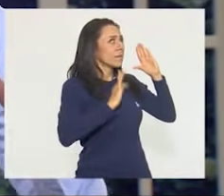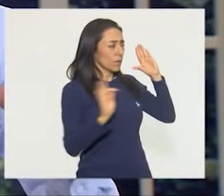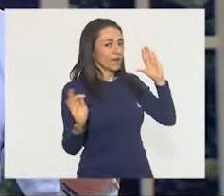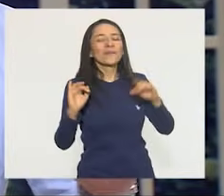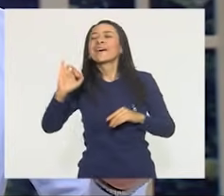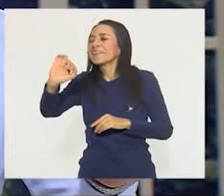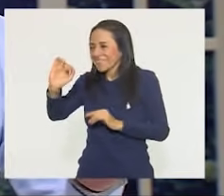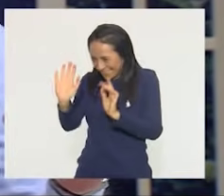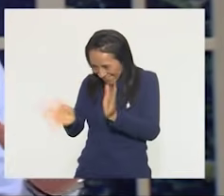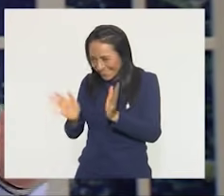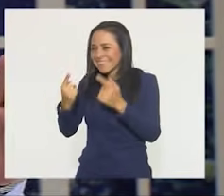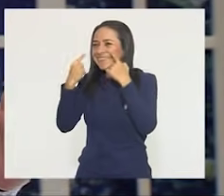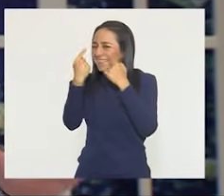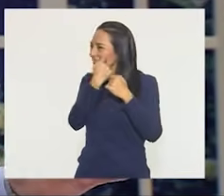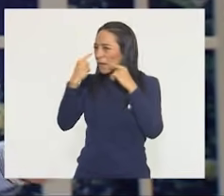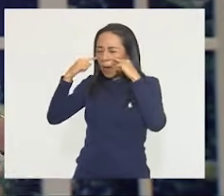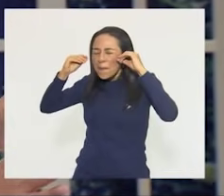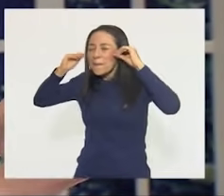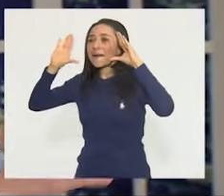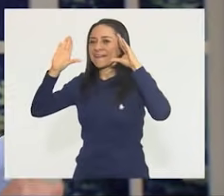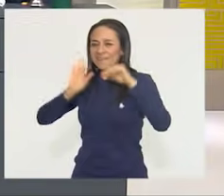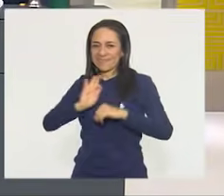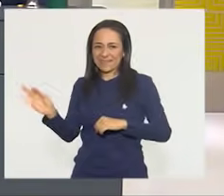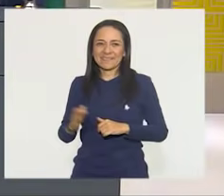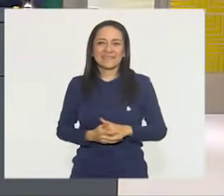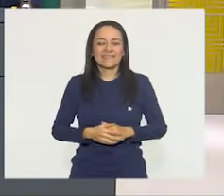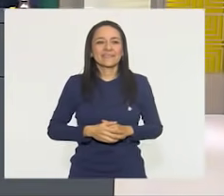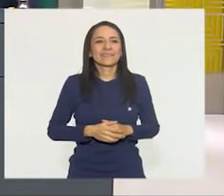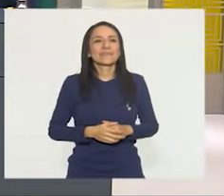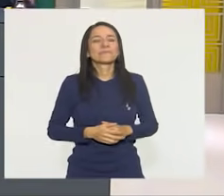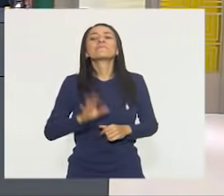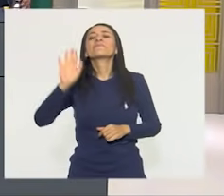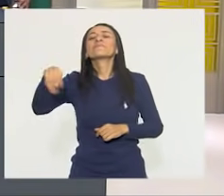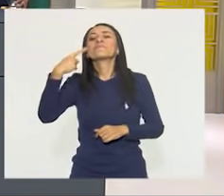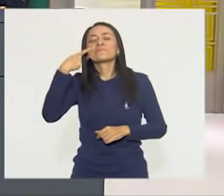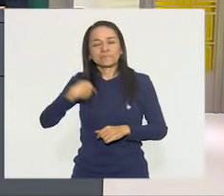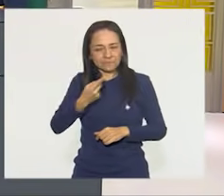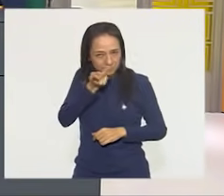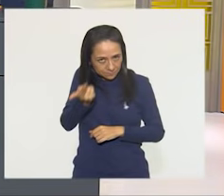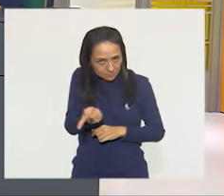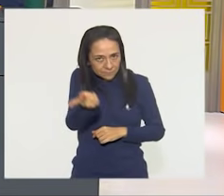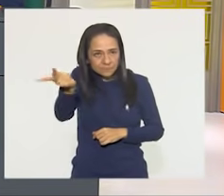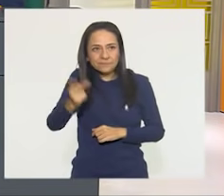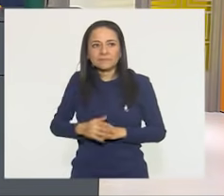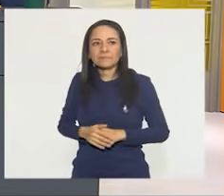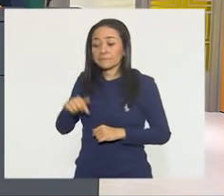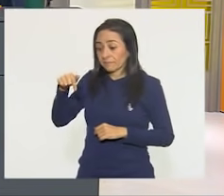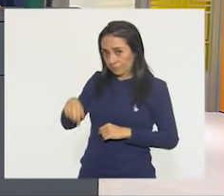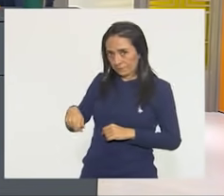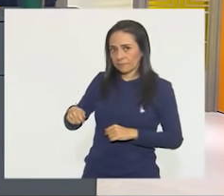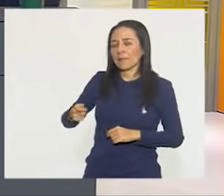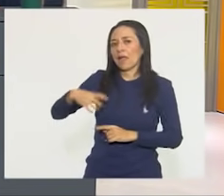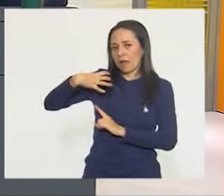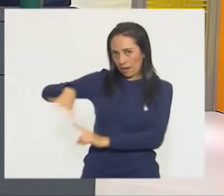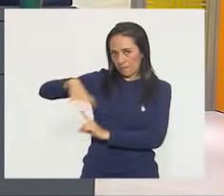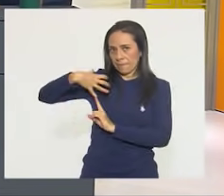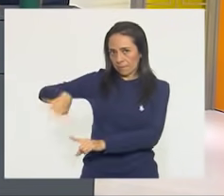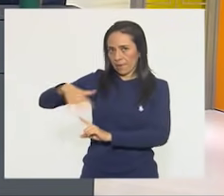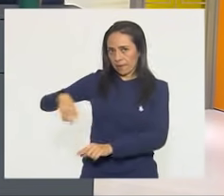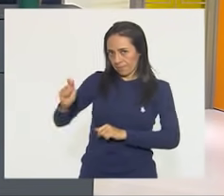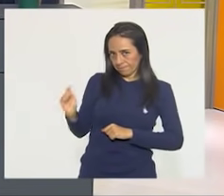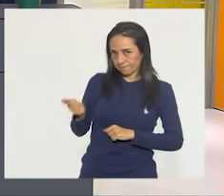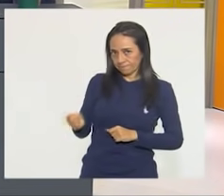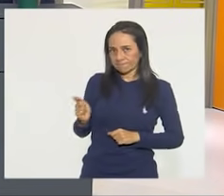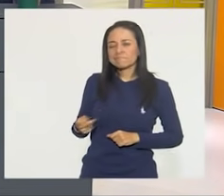Ya los adivinaste. Okay, ya listo. Puedes abrir. Okay. Ahora, te voy a preguntar de este objeto que es la campana. Quisiera que